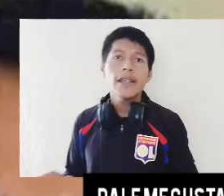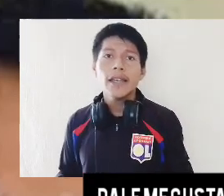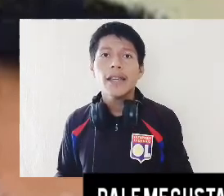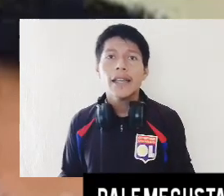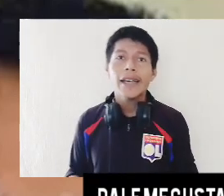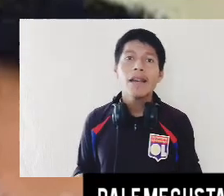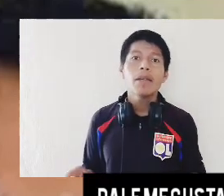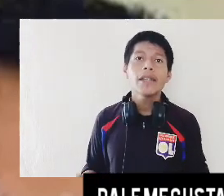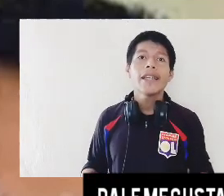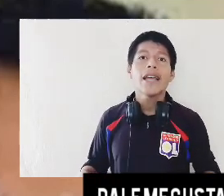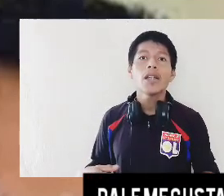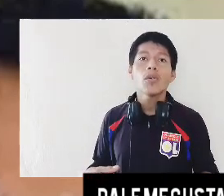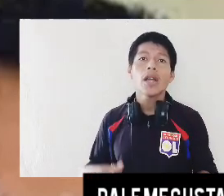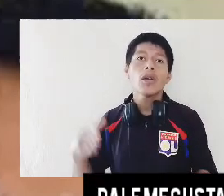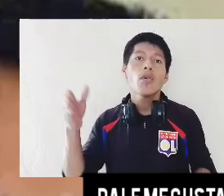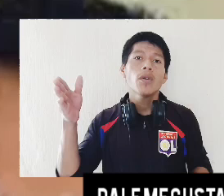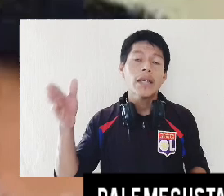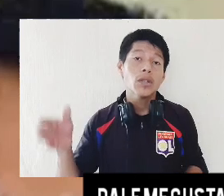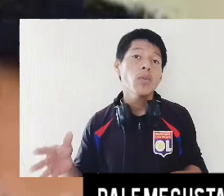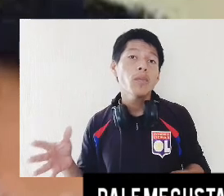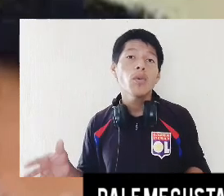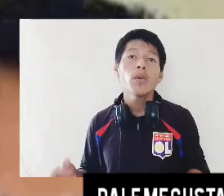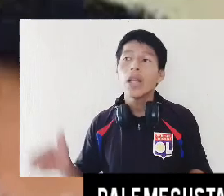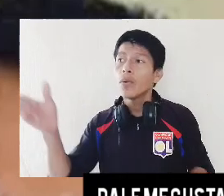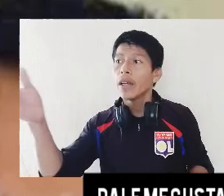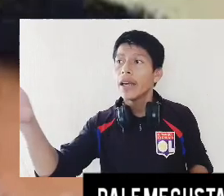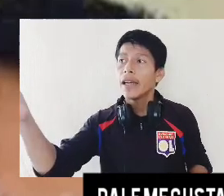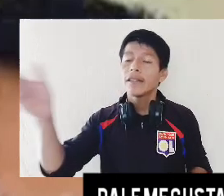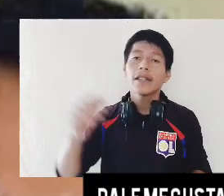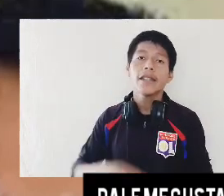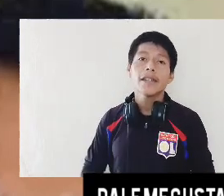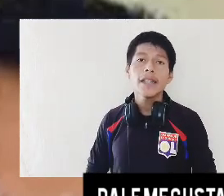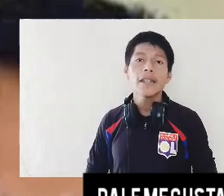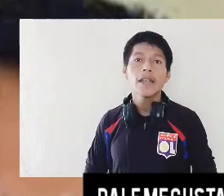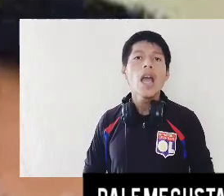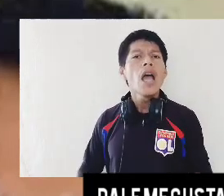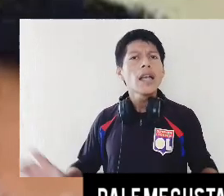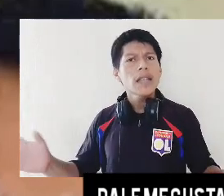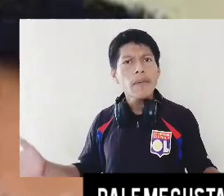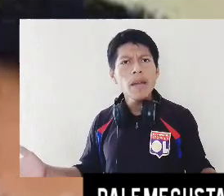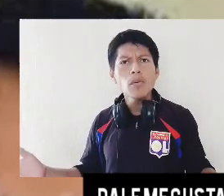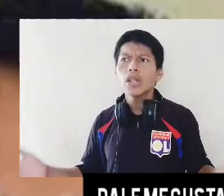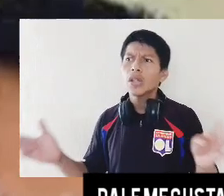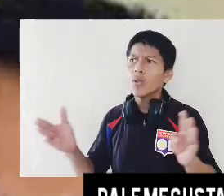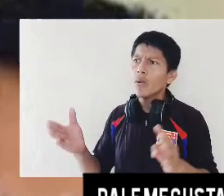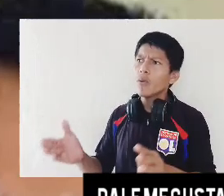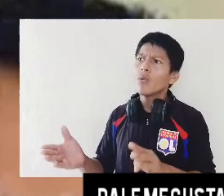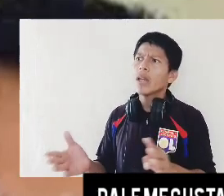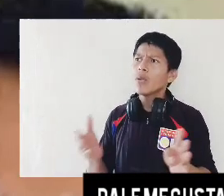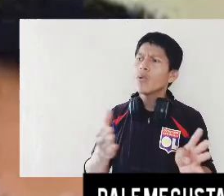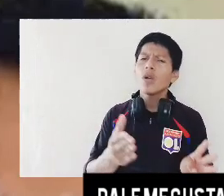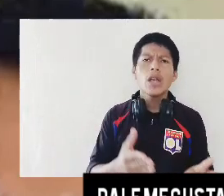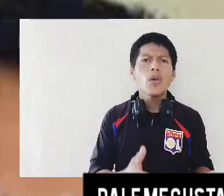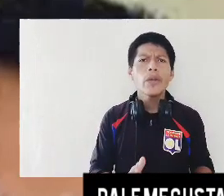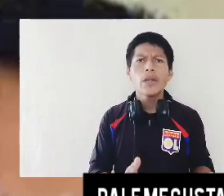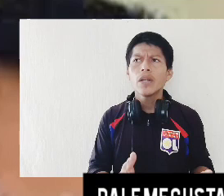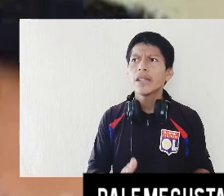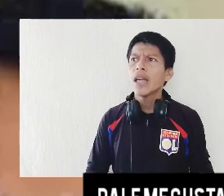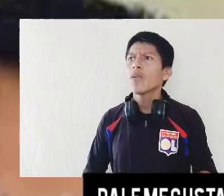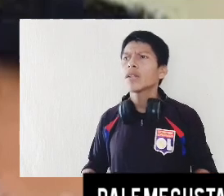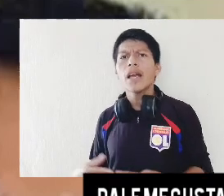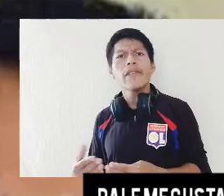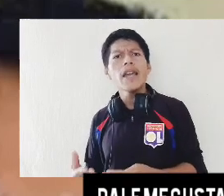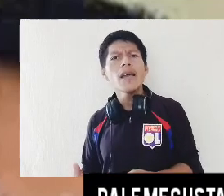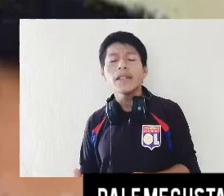no hay nadie realmente de alto rango que estuvo involucrado tras las rejas. Sabemos que estuvo involucrado el gobierno